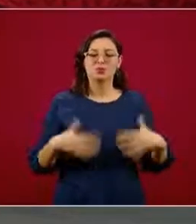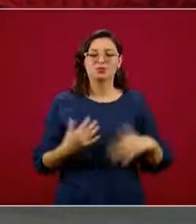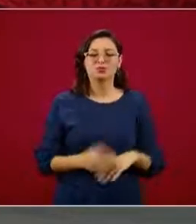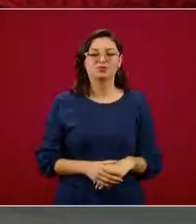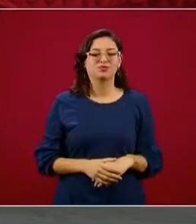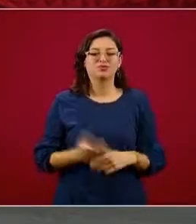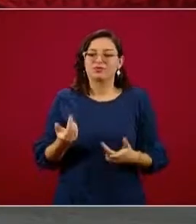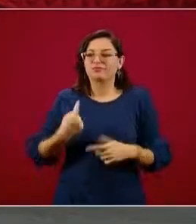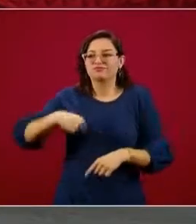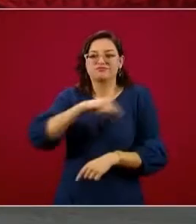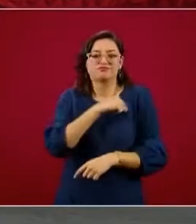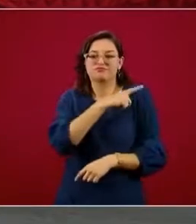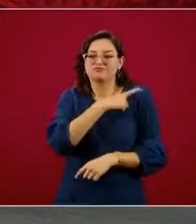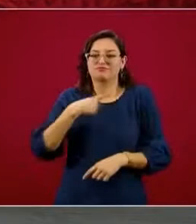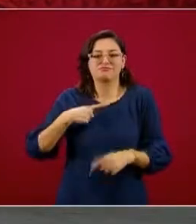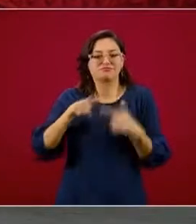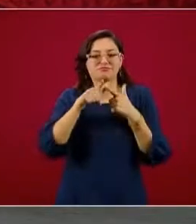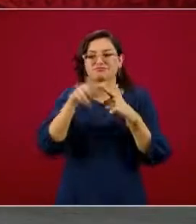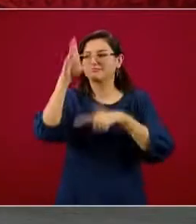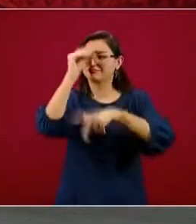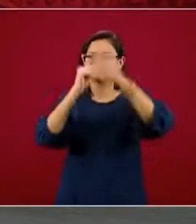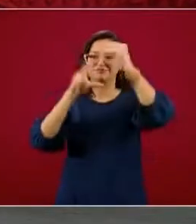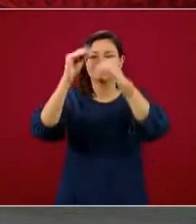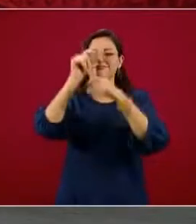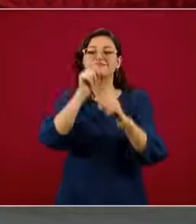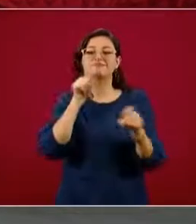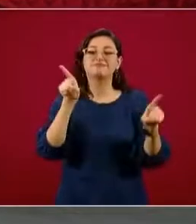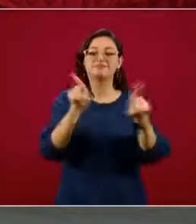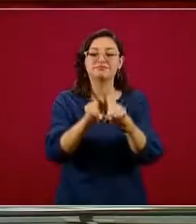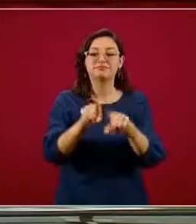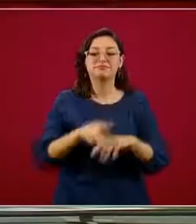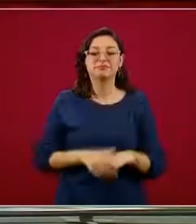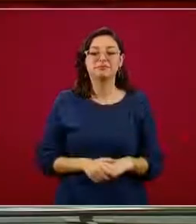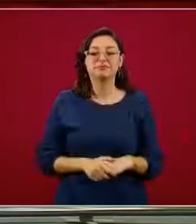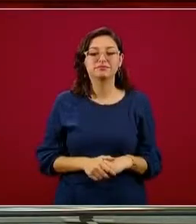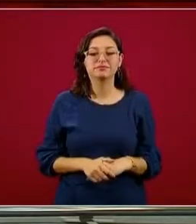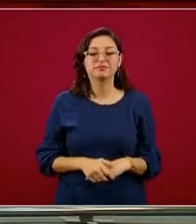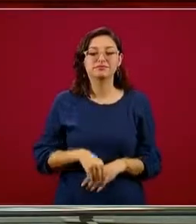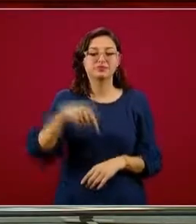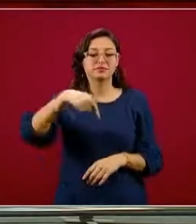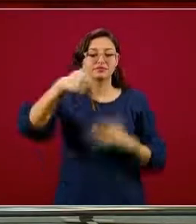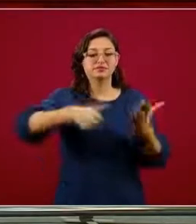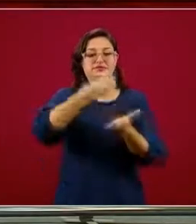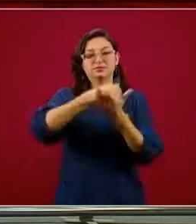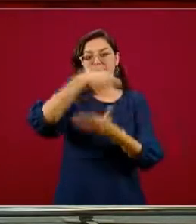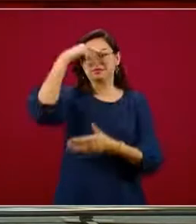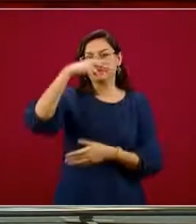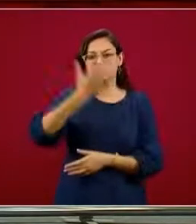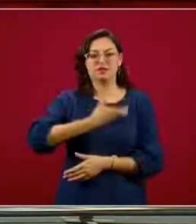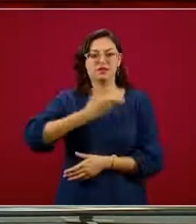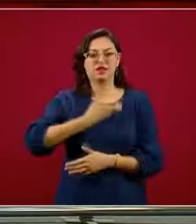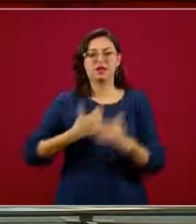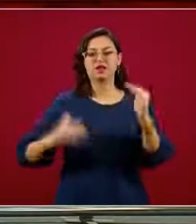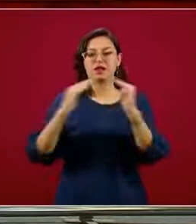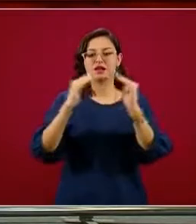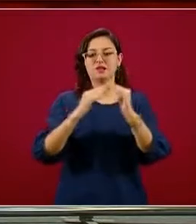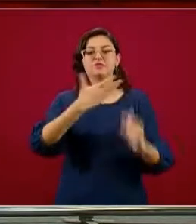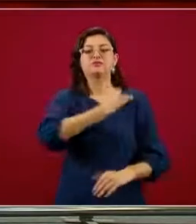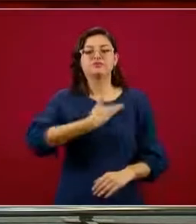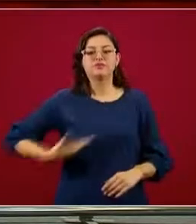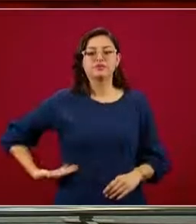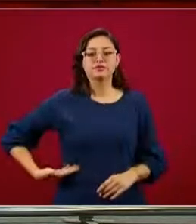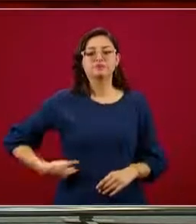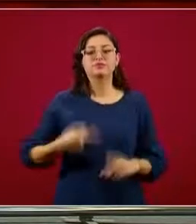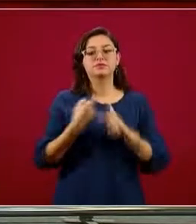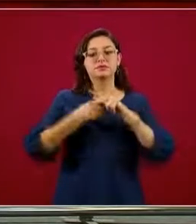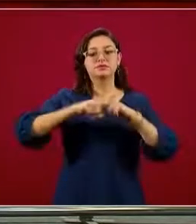lo que hay que aprender. Y vamos a iniciar estamos en la Ciudad de México, estamos en el Palacio Nacional de México y vamos a iniciar